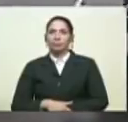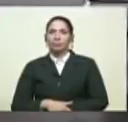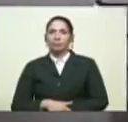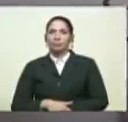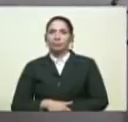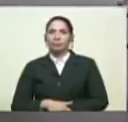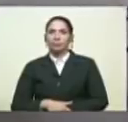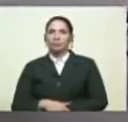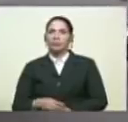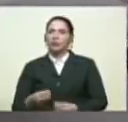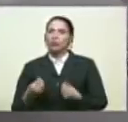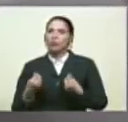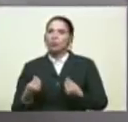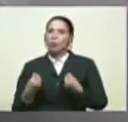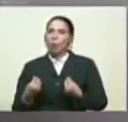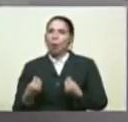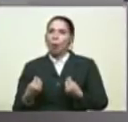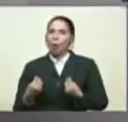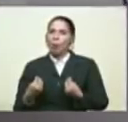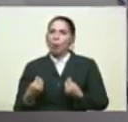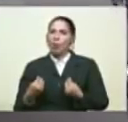¿Cómo la vence el pueblo todos los días?